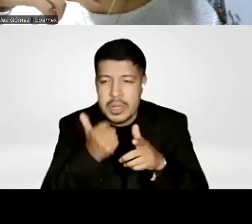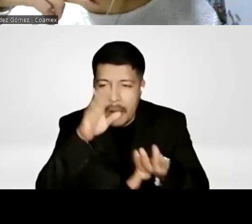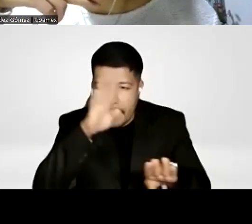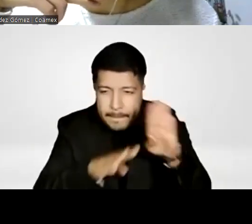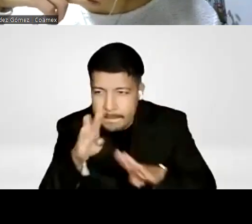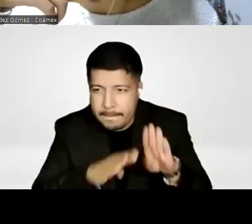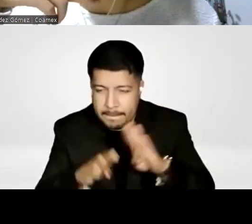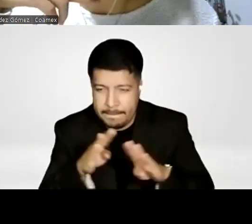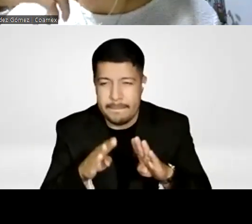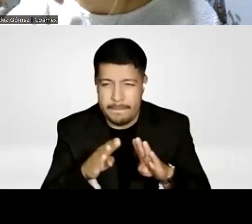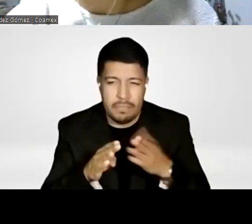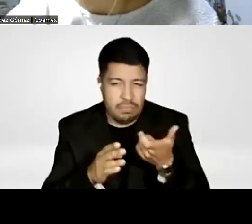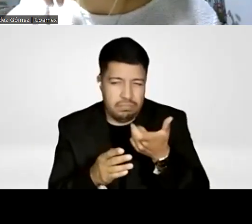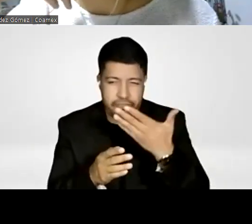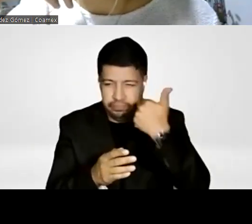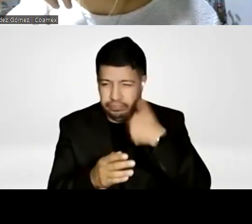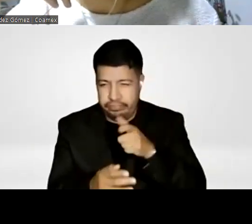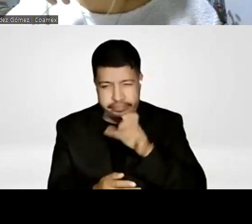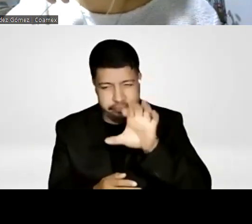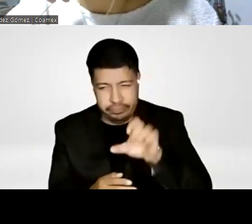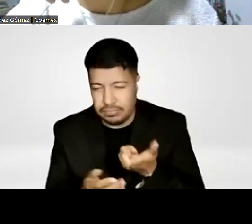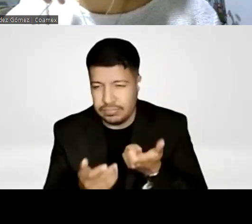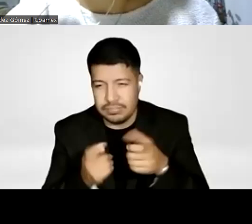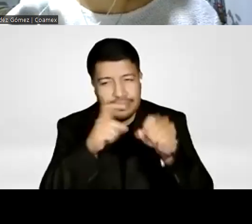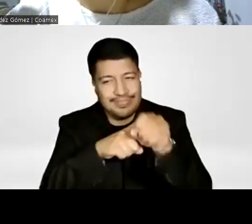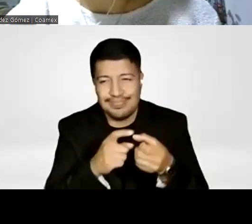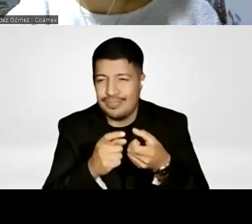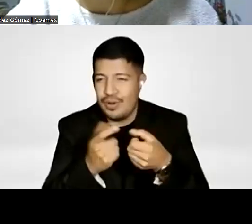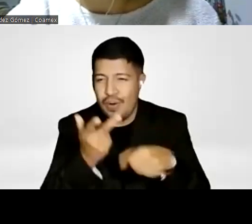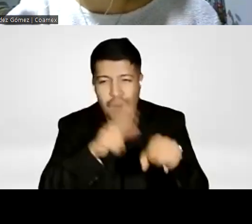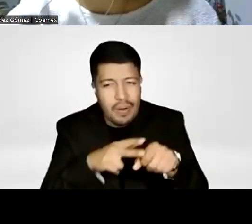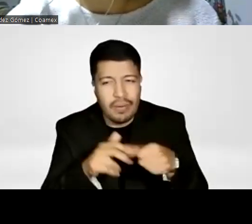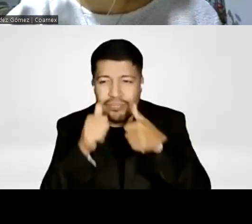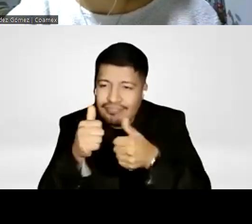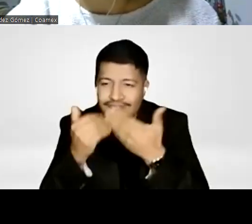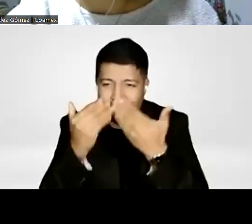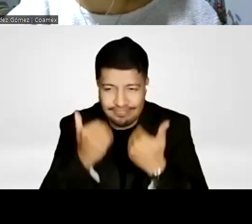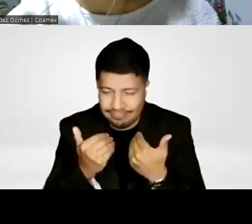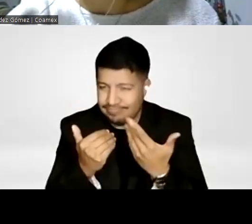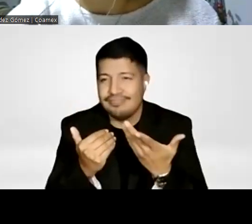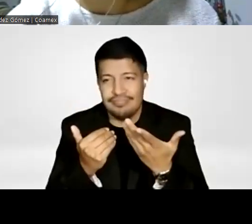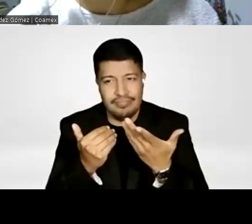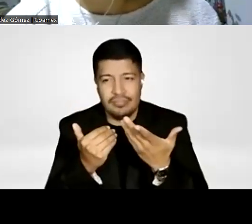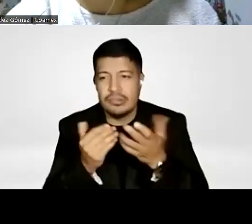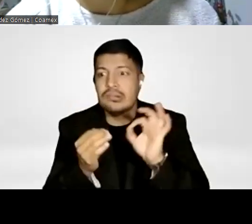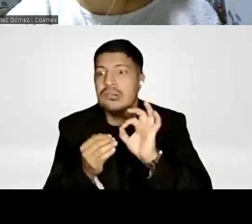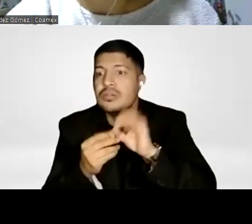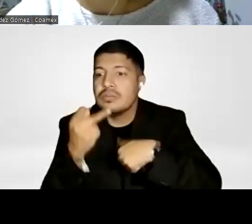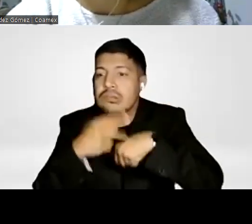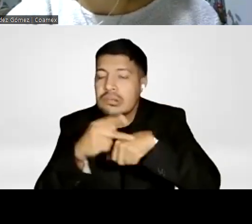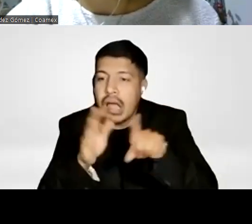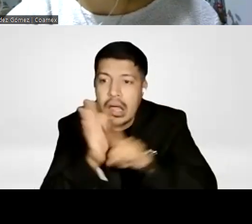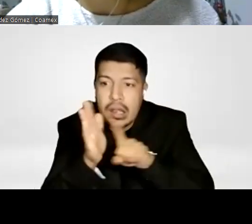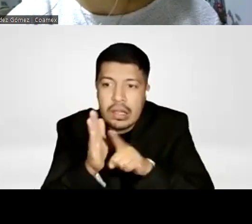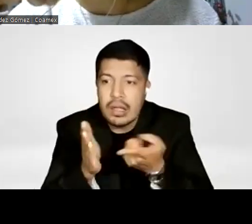no cuentan con seguridad social o servicios de salud, a fin de brindar orientaciones o signos de alerta, considerando que algunas familias tienen